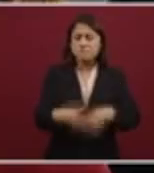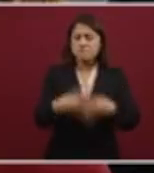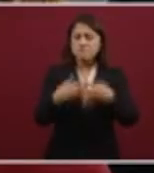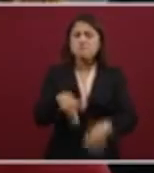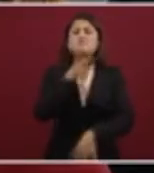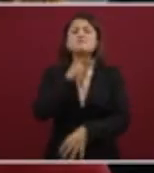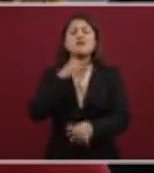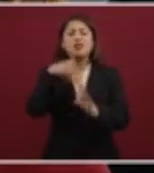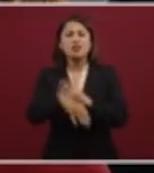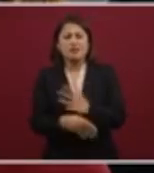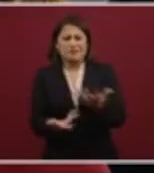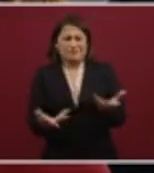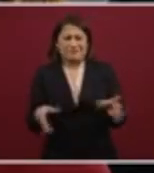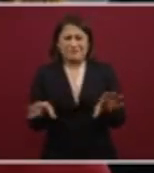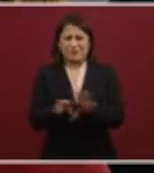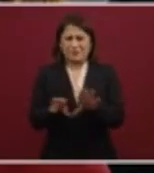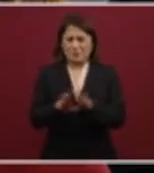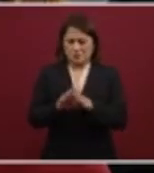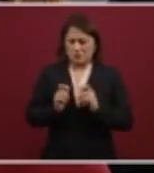Esto